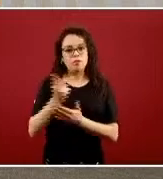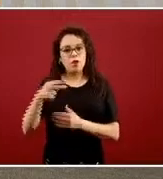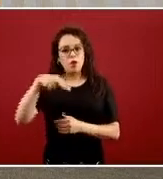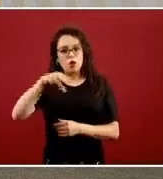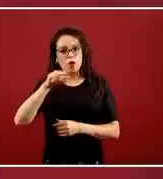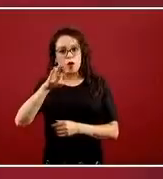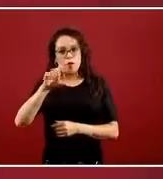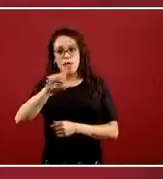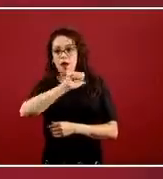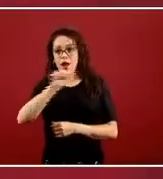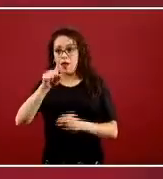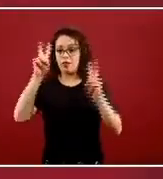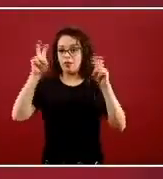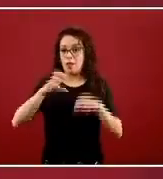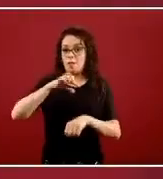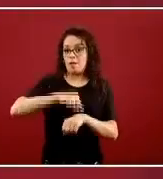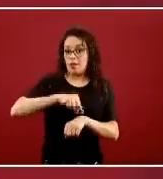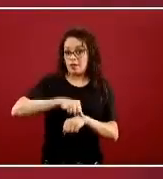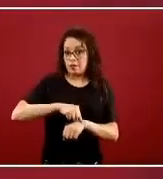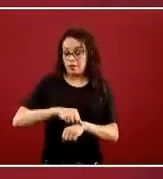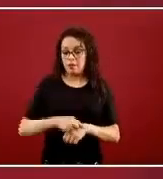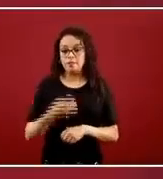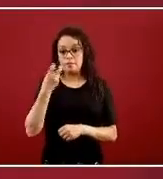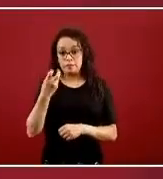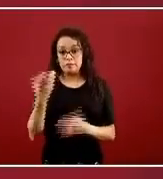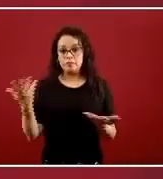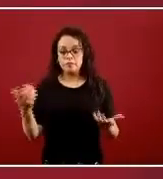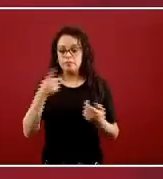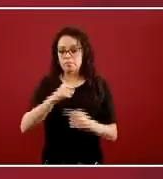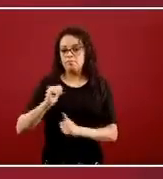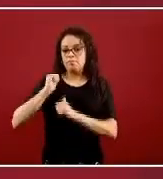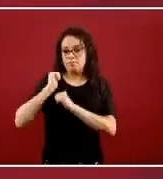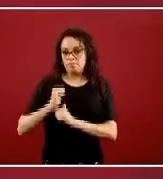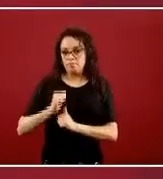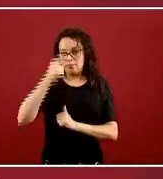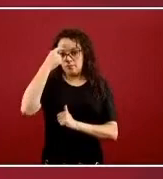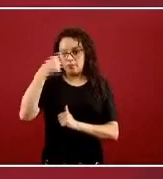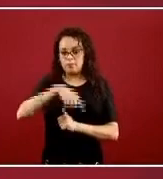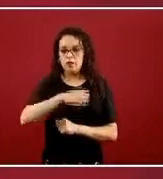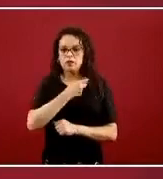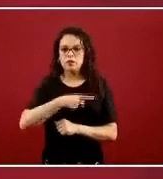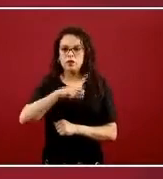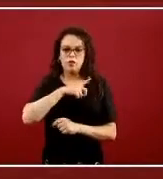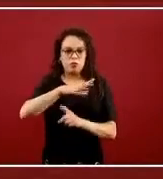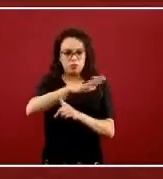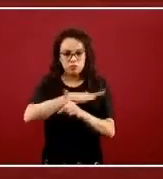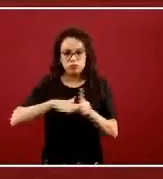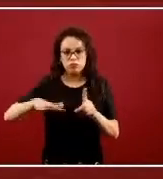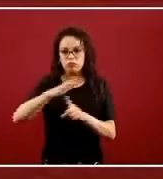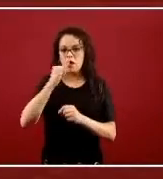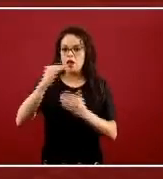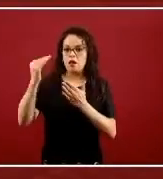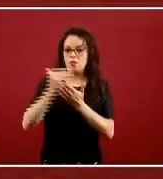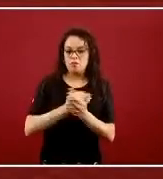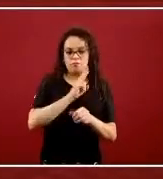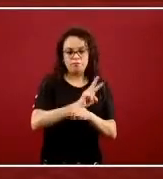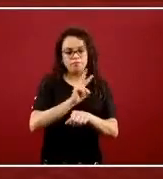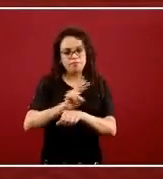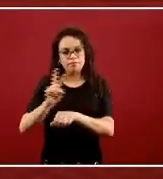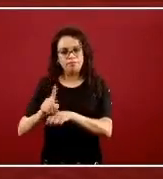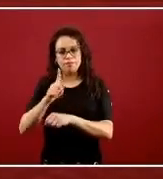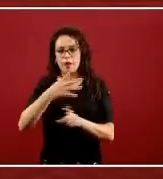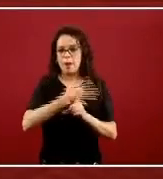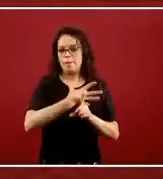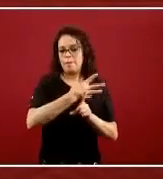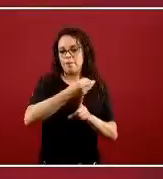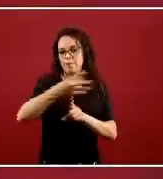Medicina, es la autoridad en términos de salud pública, de prevención, control de infecciones y de vigilancia epidemiológica.